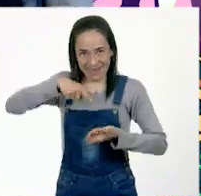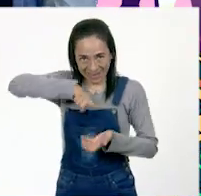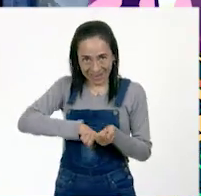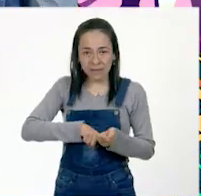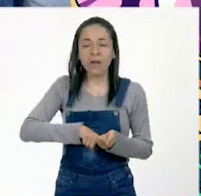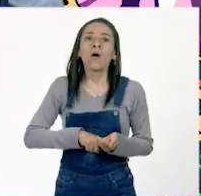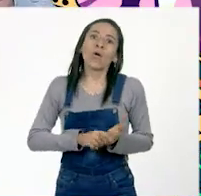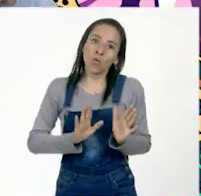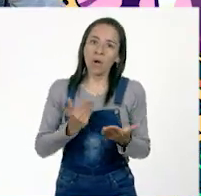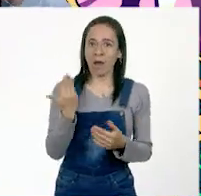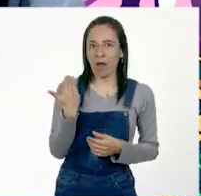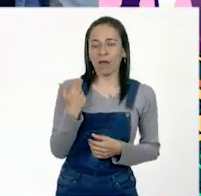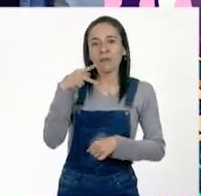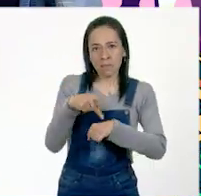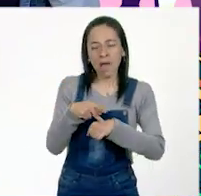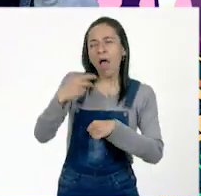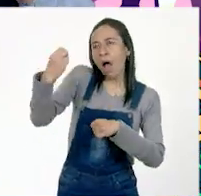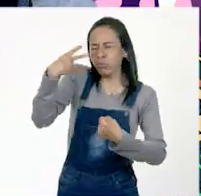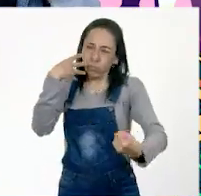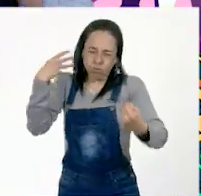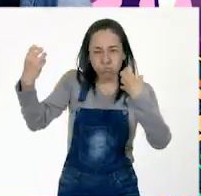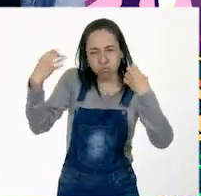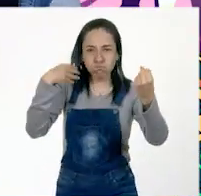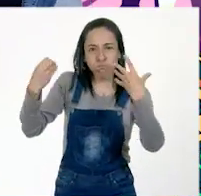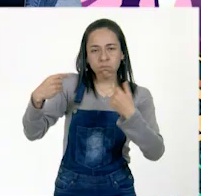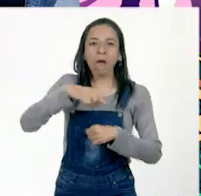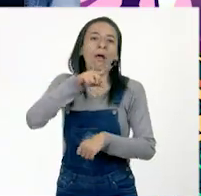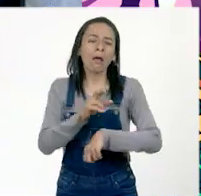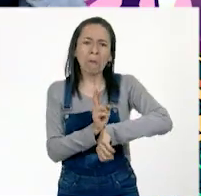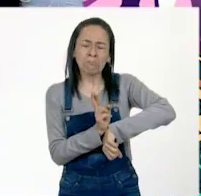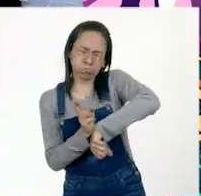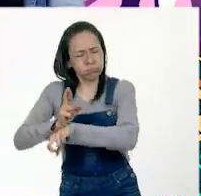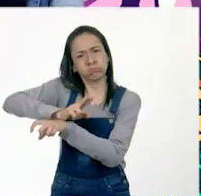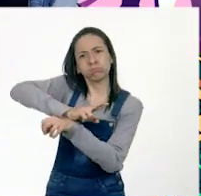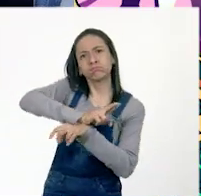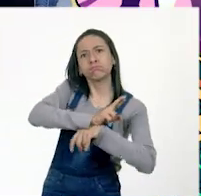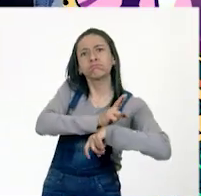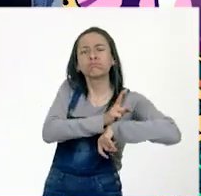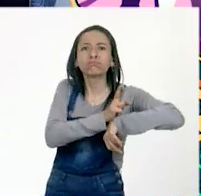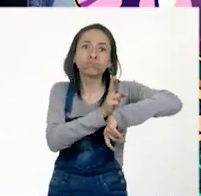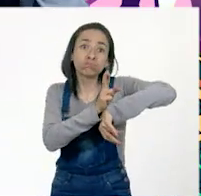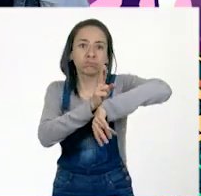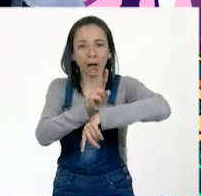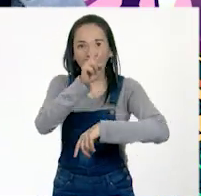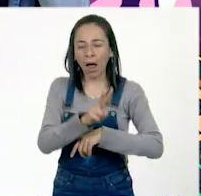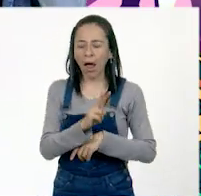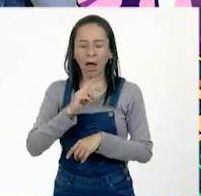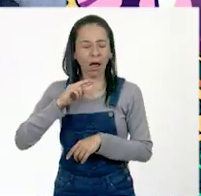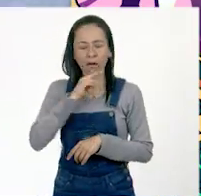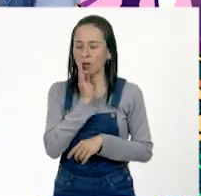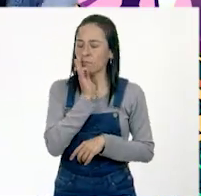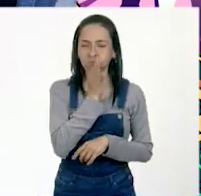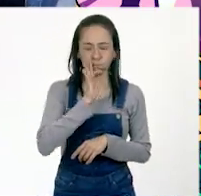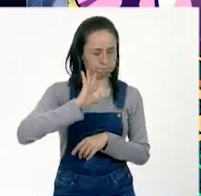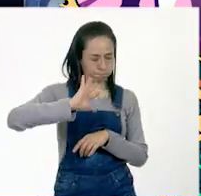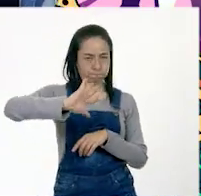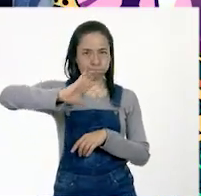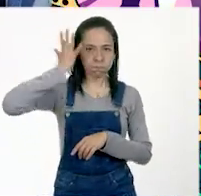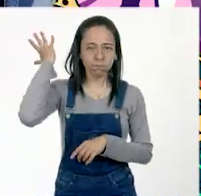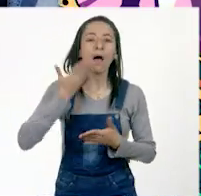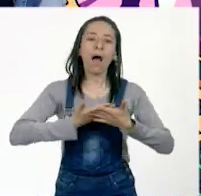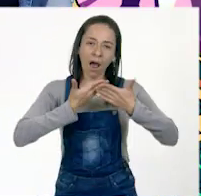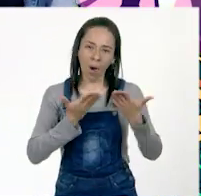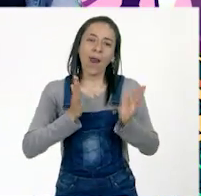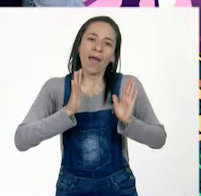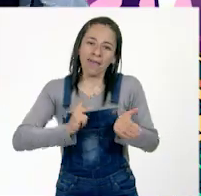meteoritos, tuvimos que realizar un giro inesperado y bastante violento, por cierto, para retomar nuestra ruta.